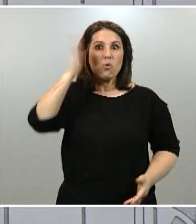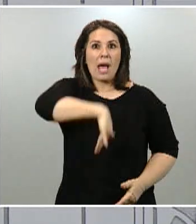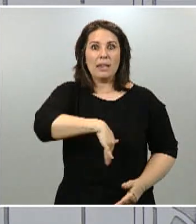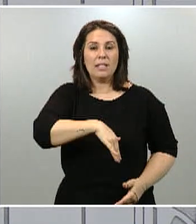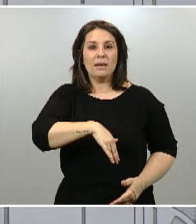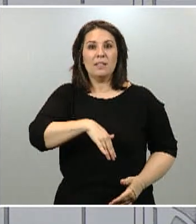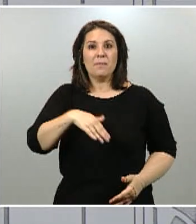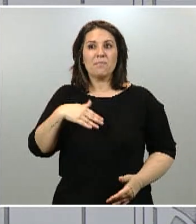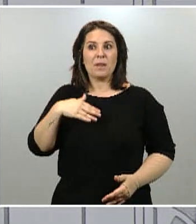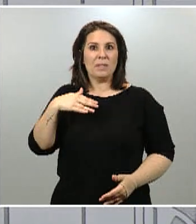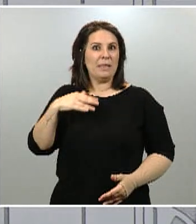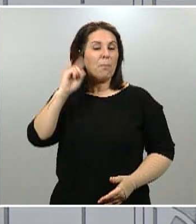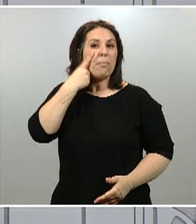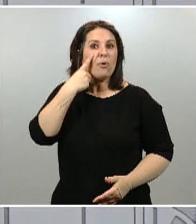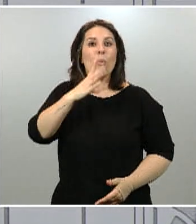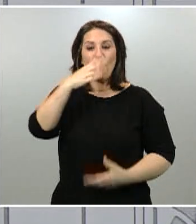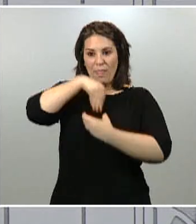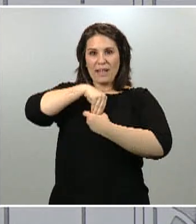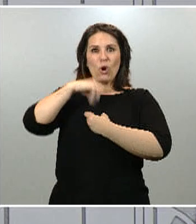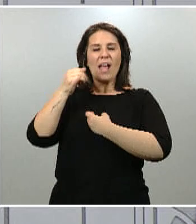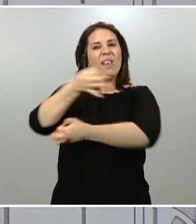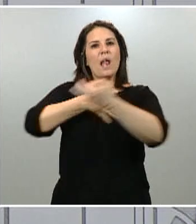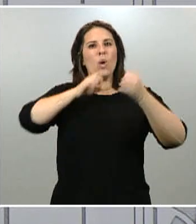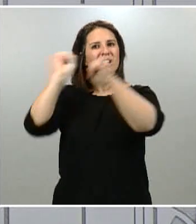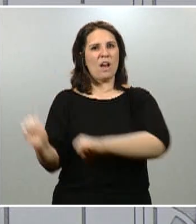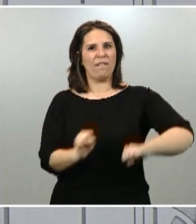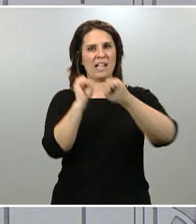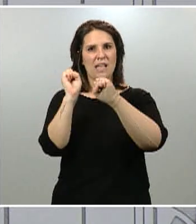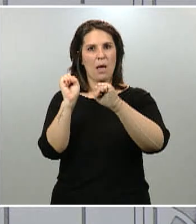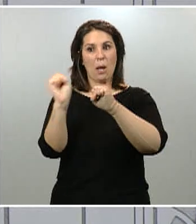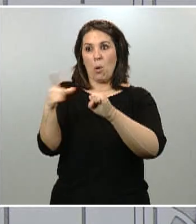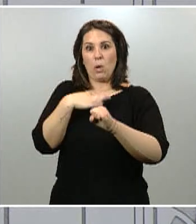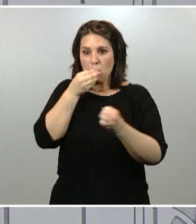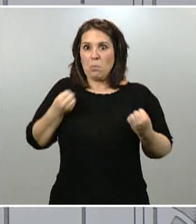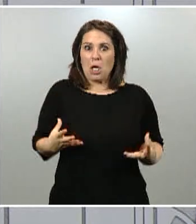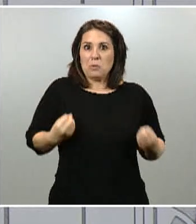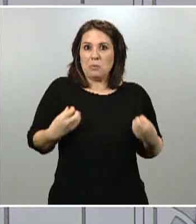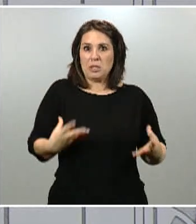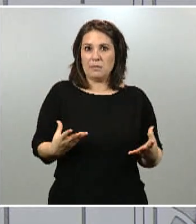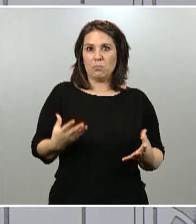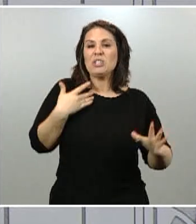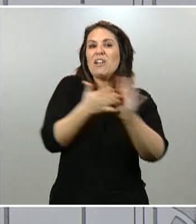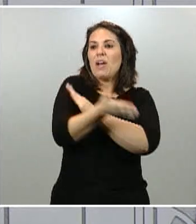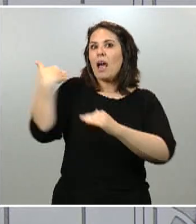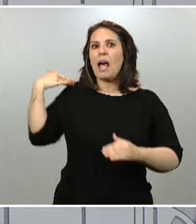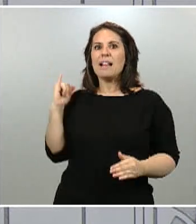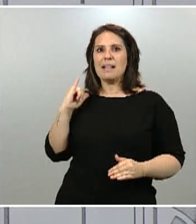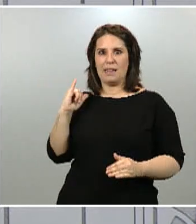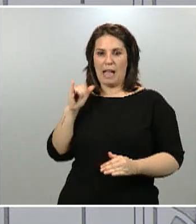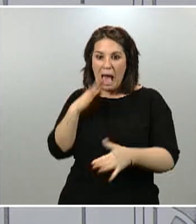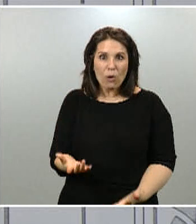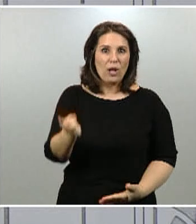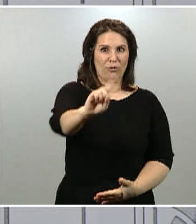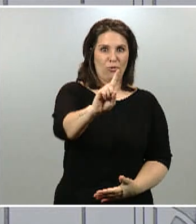defensas contra el virus, tiene que considerarse como un caso que se ha producido en algún momento de la epidemia. No podemos